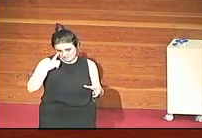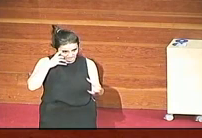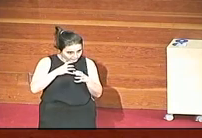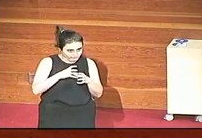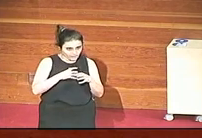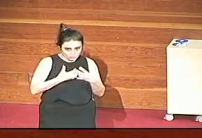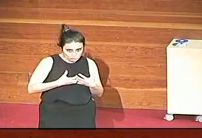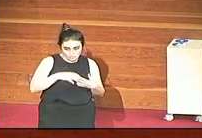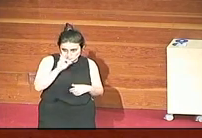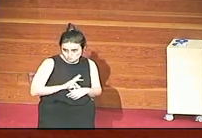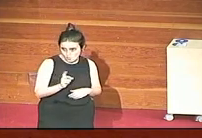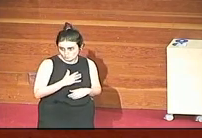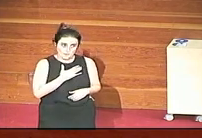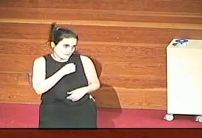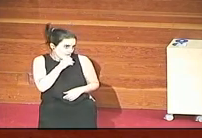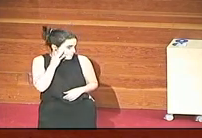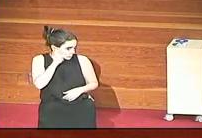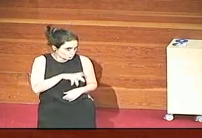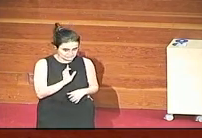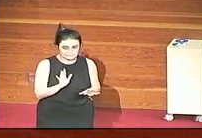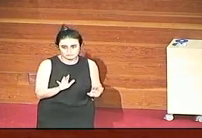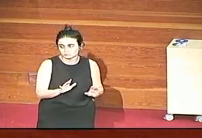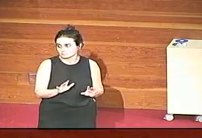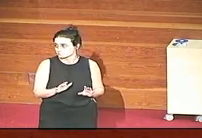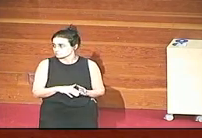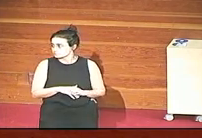o por lo menos la mía no lo era pero